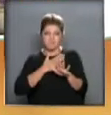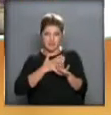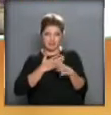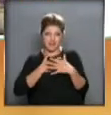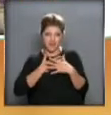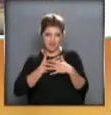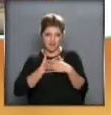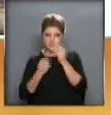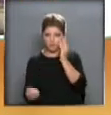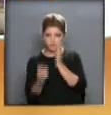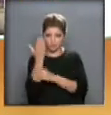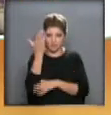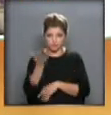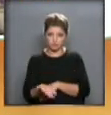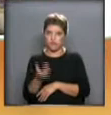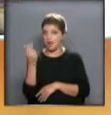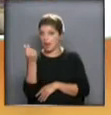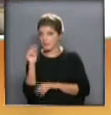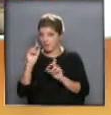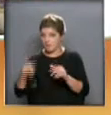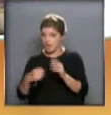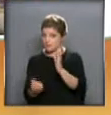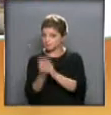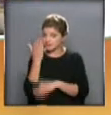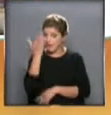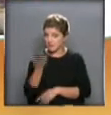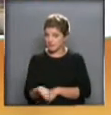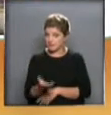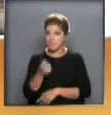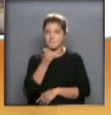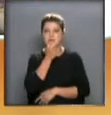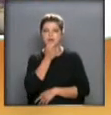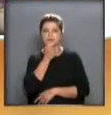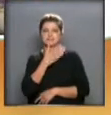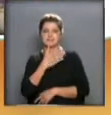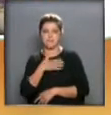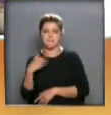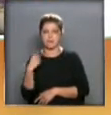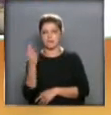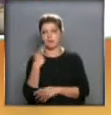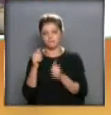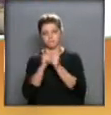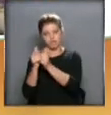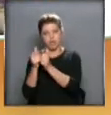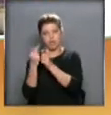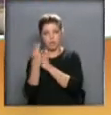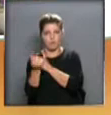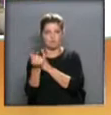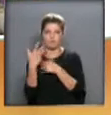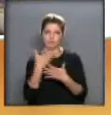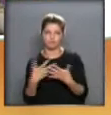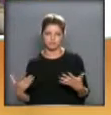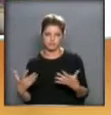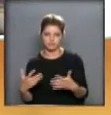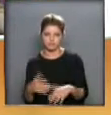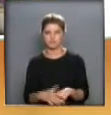y el dinero también me aburre como no entendí lo que dijo